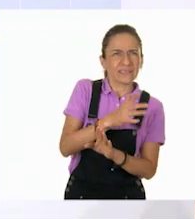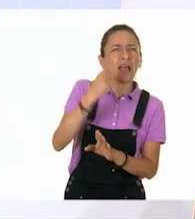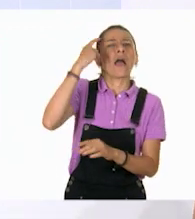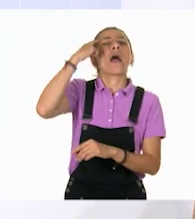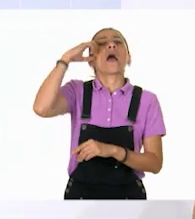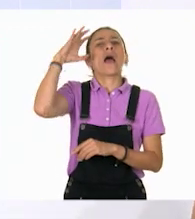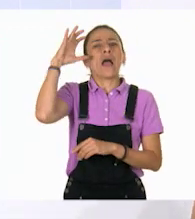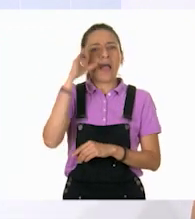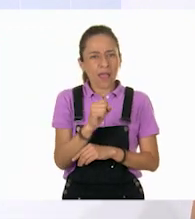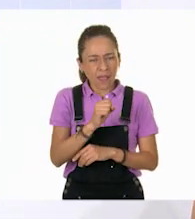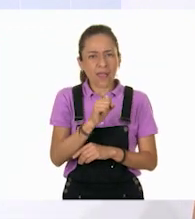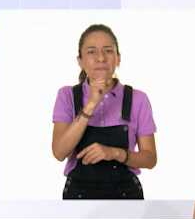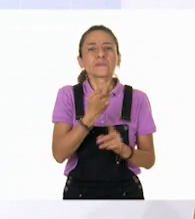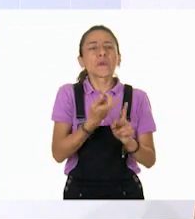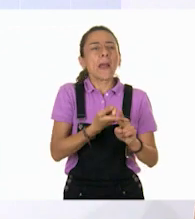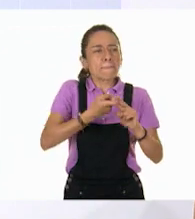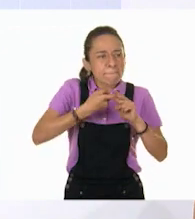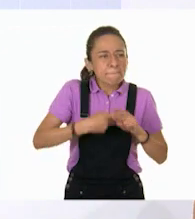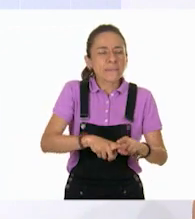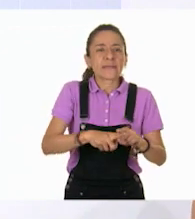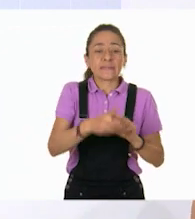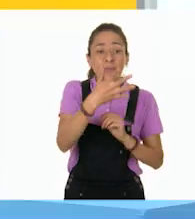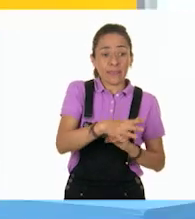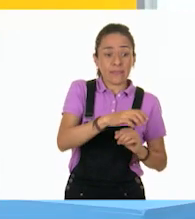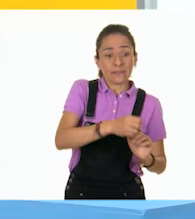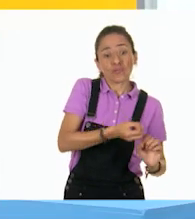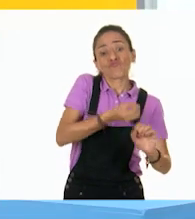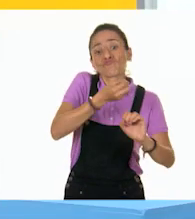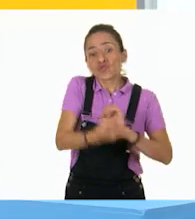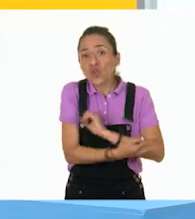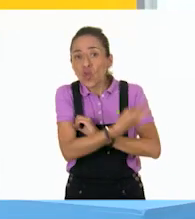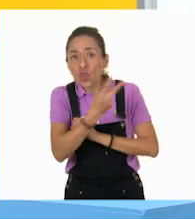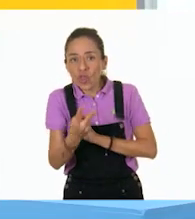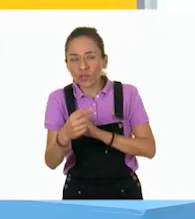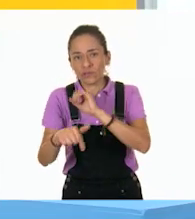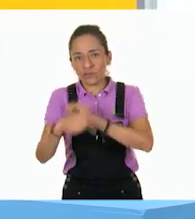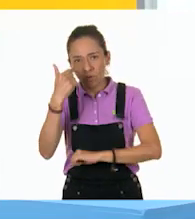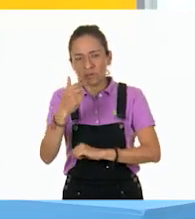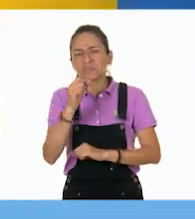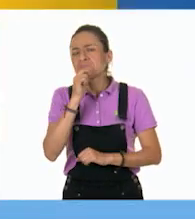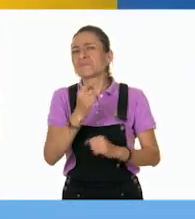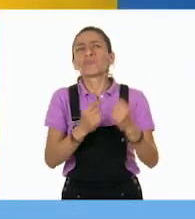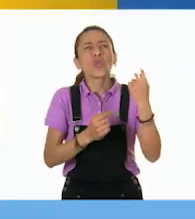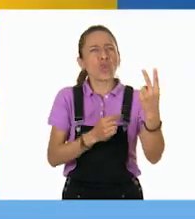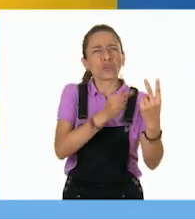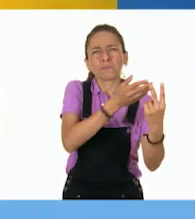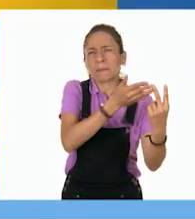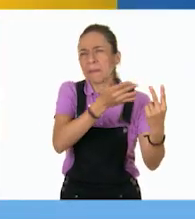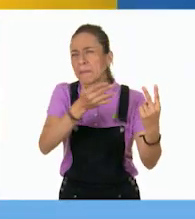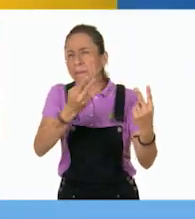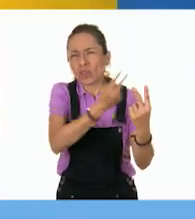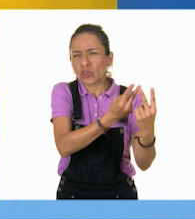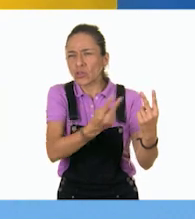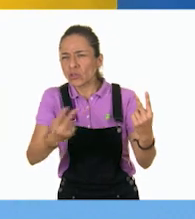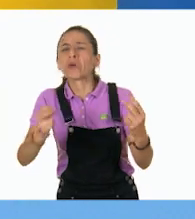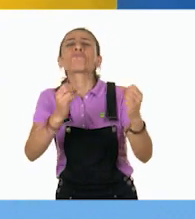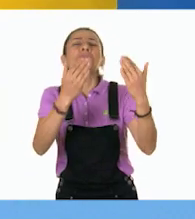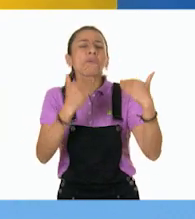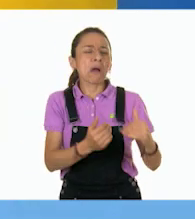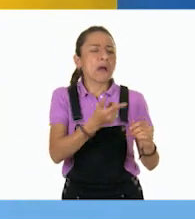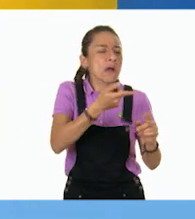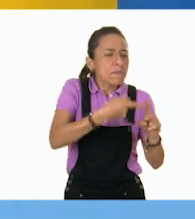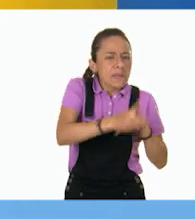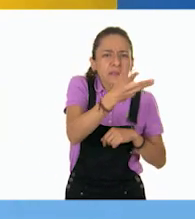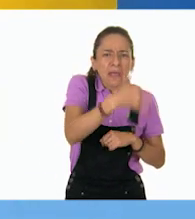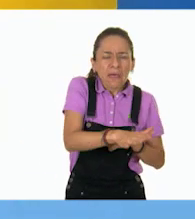la sucesión que inicia con 2 como en la que inicia con el 10. Ah, es cierto, maestra. Entonces